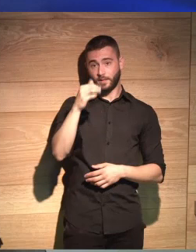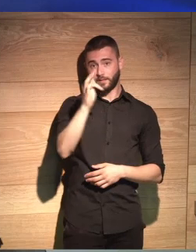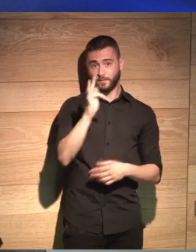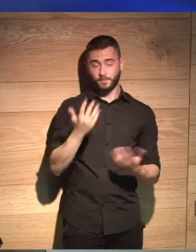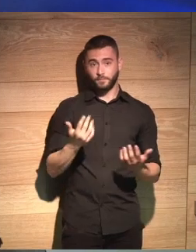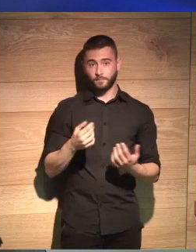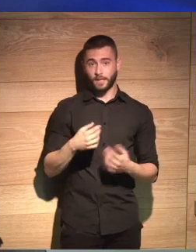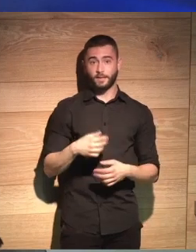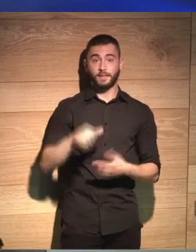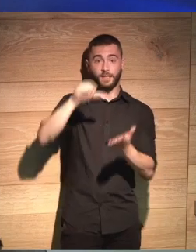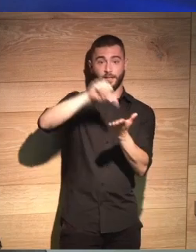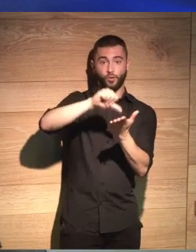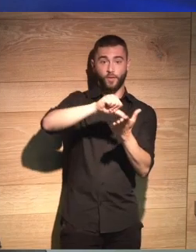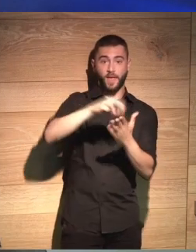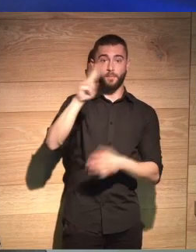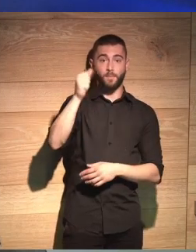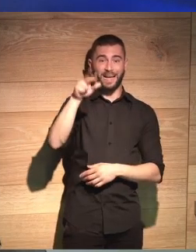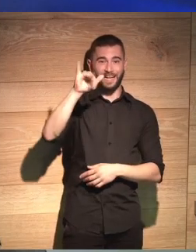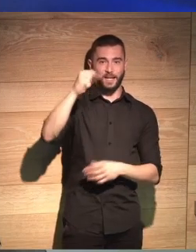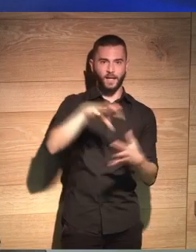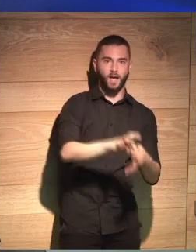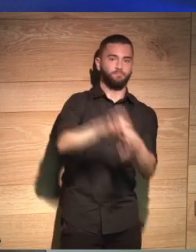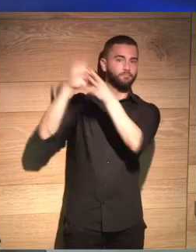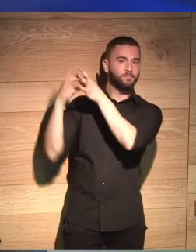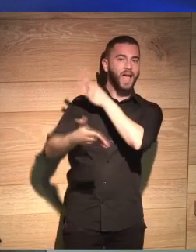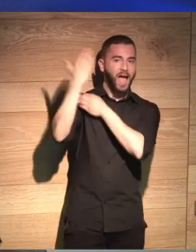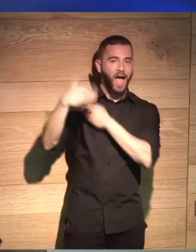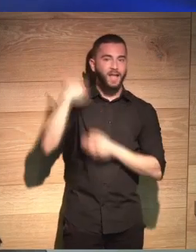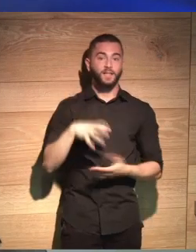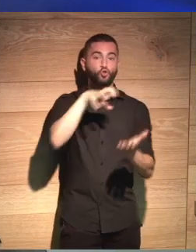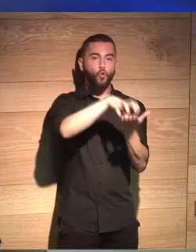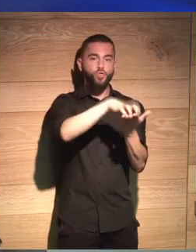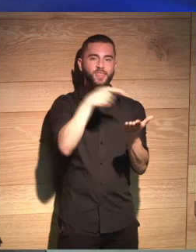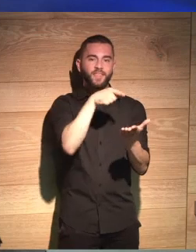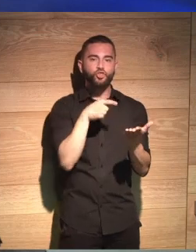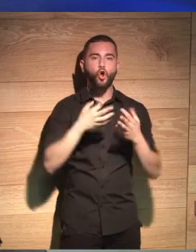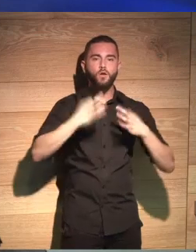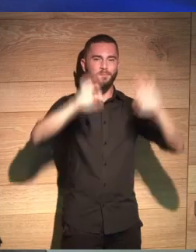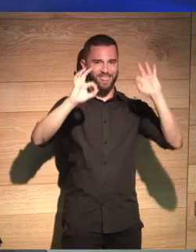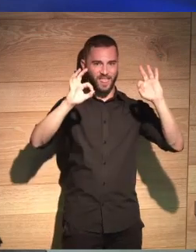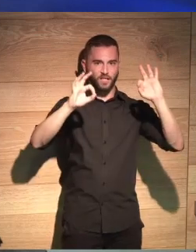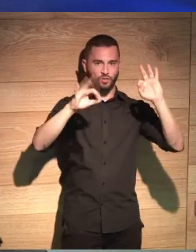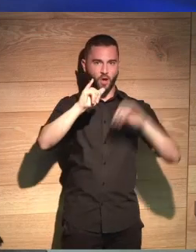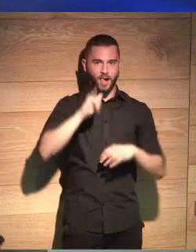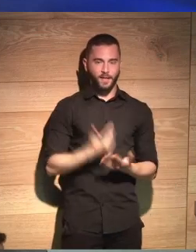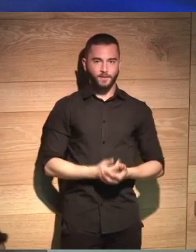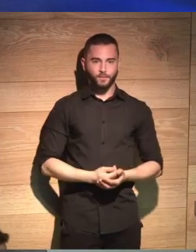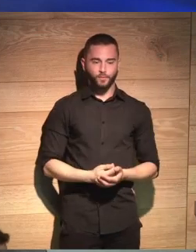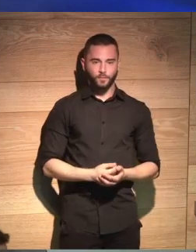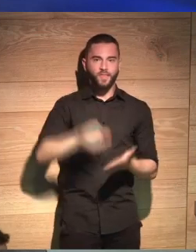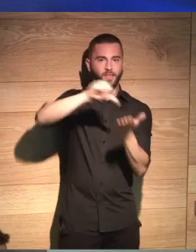pertenecido Valeria, ella dice, tiene un centro preciso. La confianza